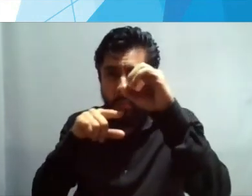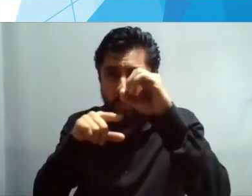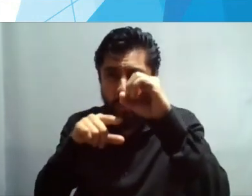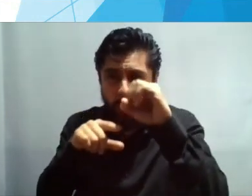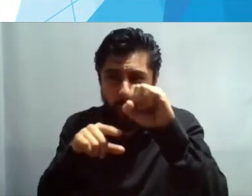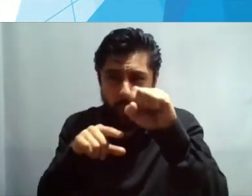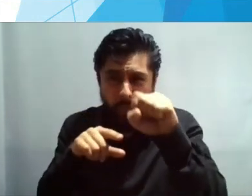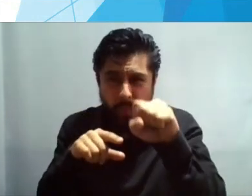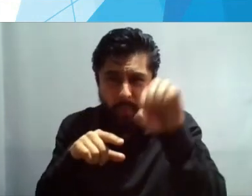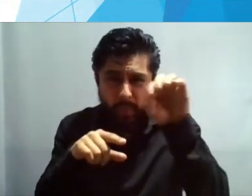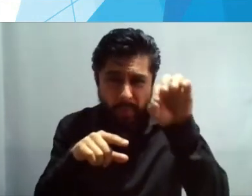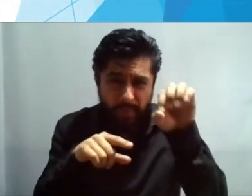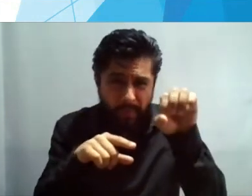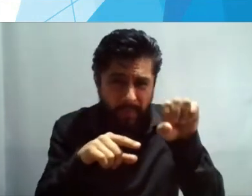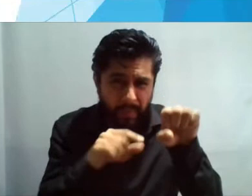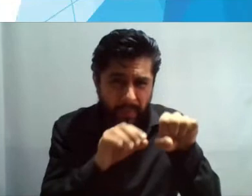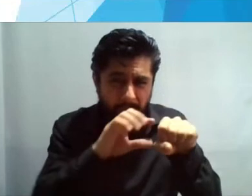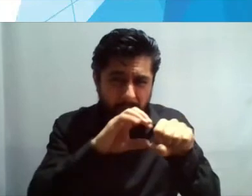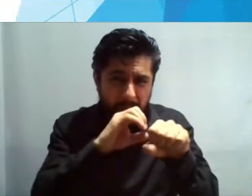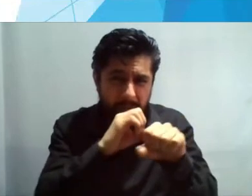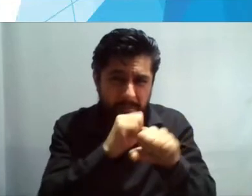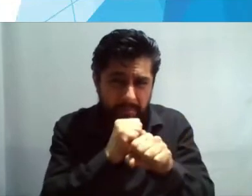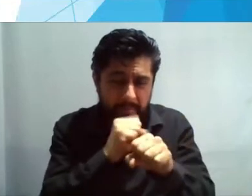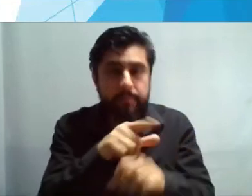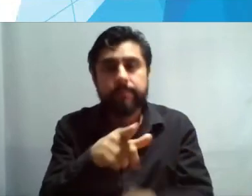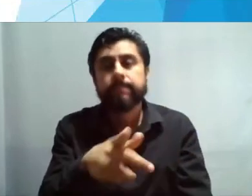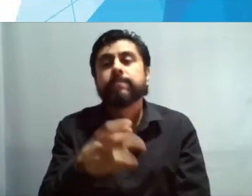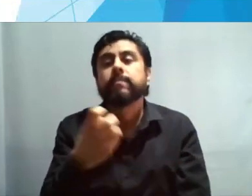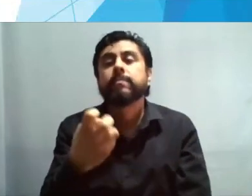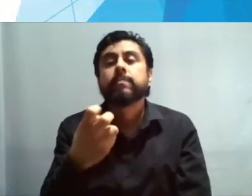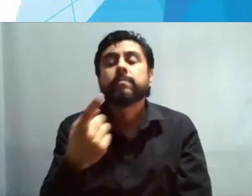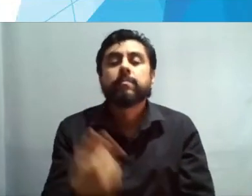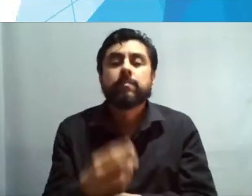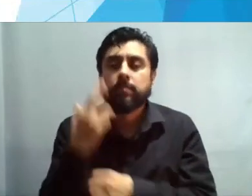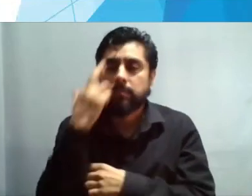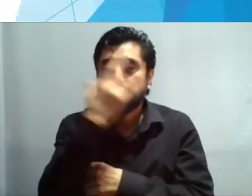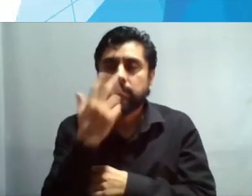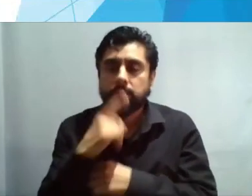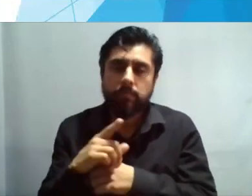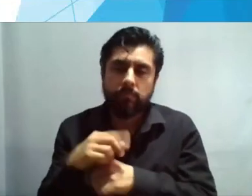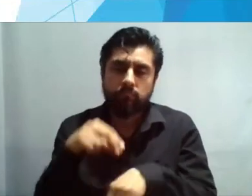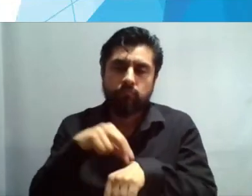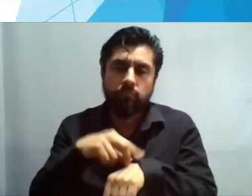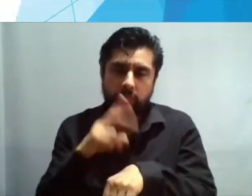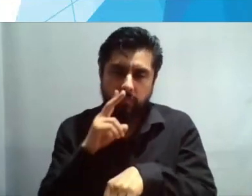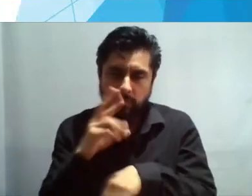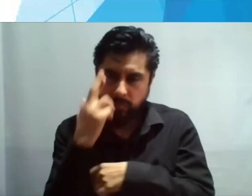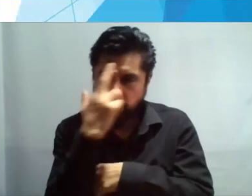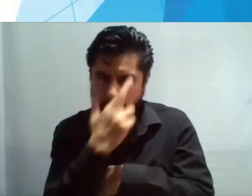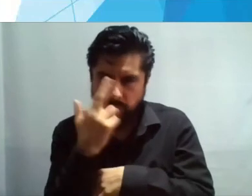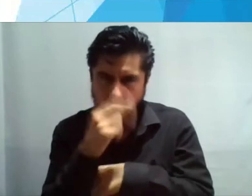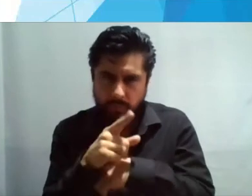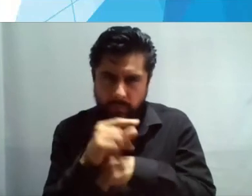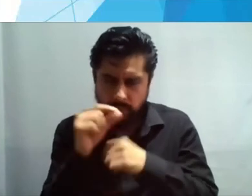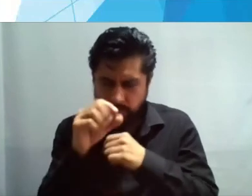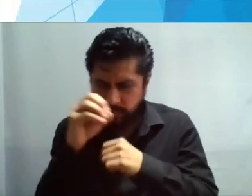al médico. Esto no nada más va a requerir un aparato auditivo, el aparato auditivo es secundario. Hay que ver esas bolitas que están